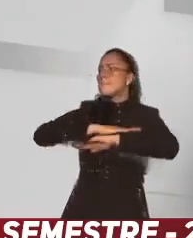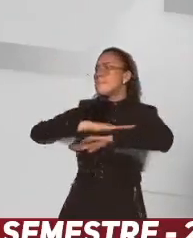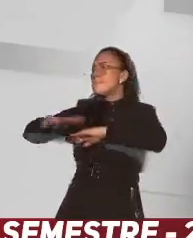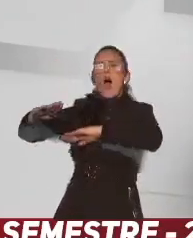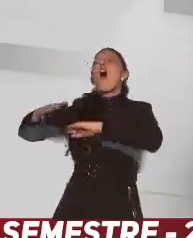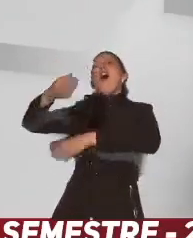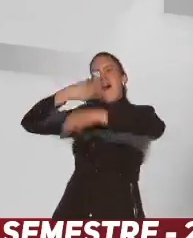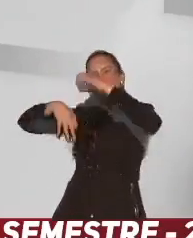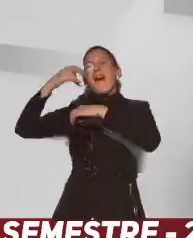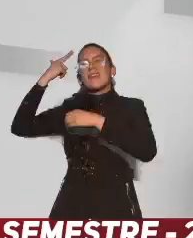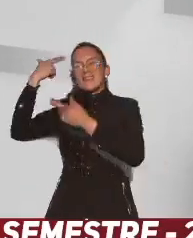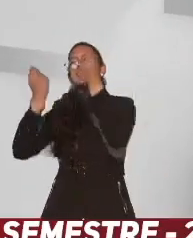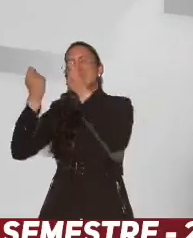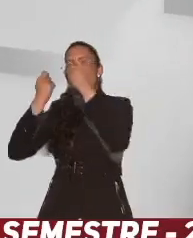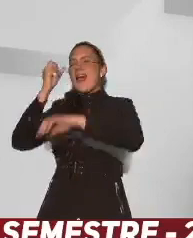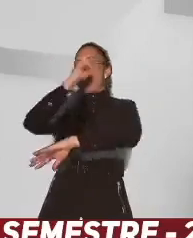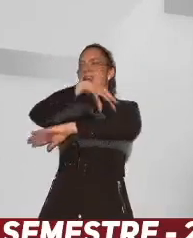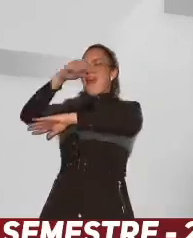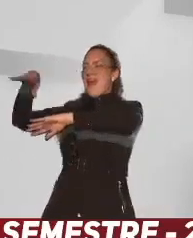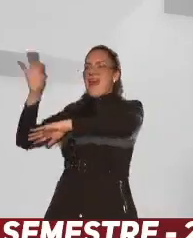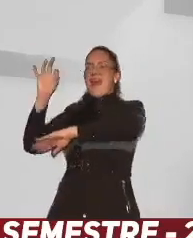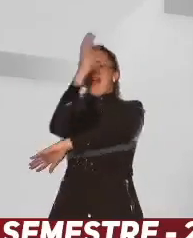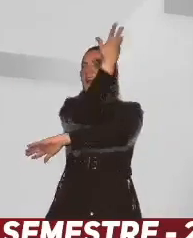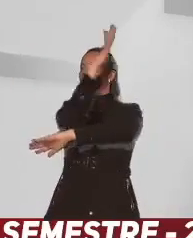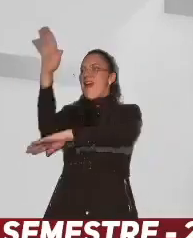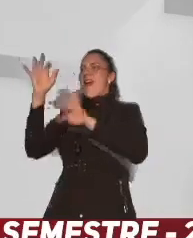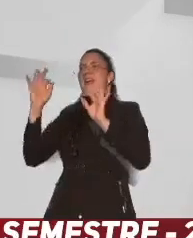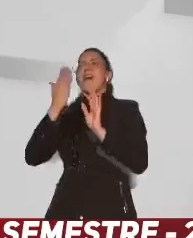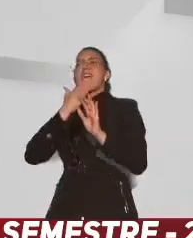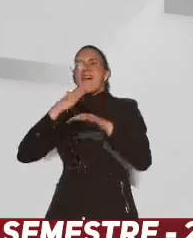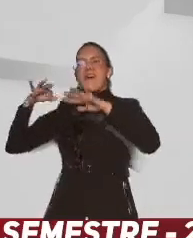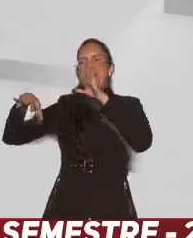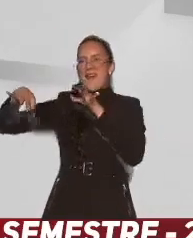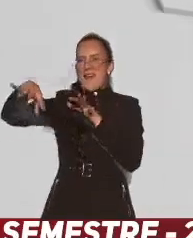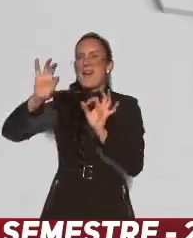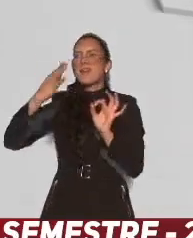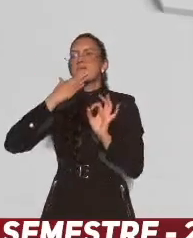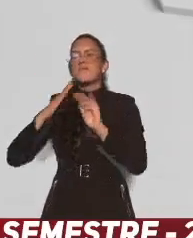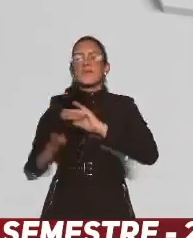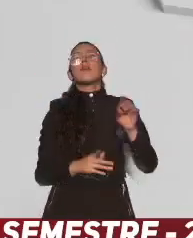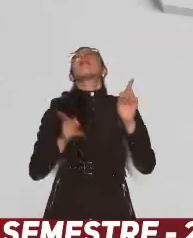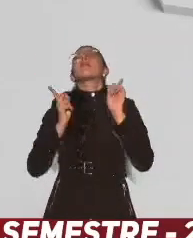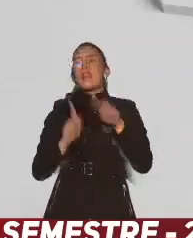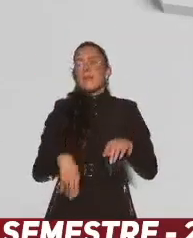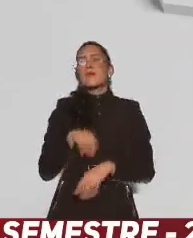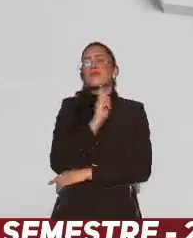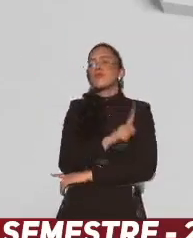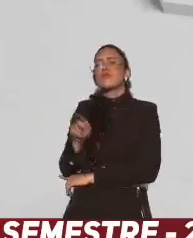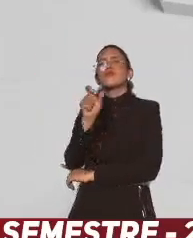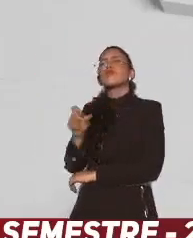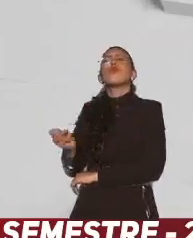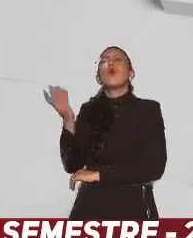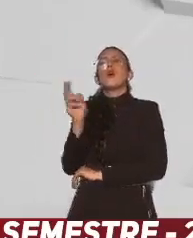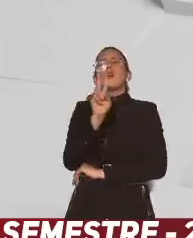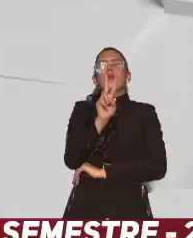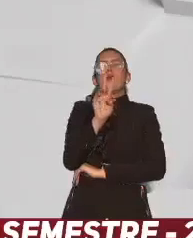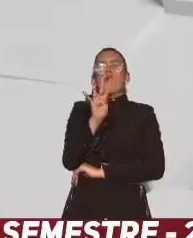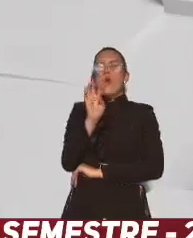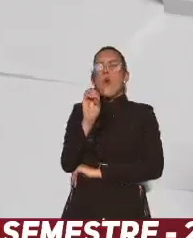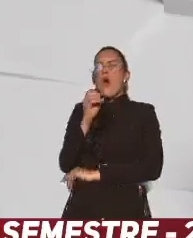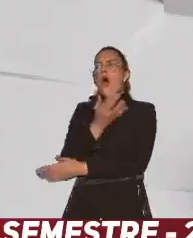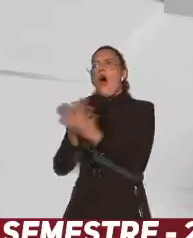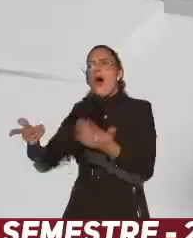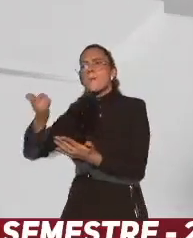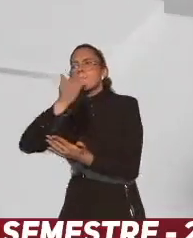de 240 personas por delitos relacionados con la explotación y exploración ilícita de